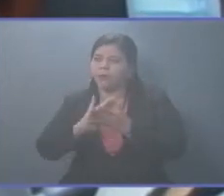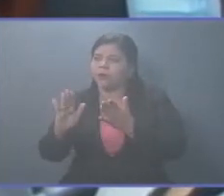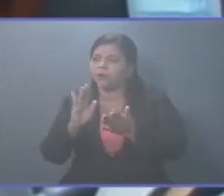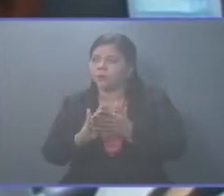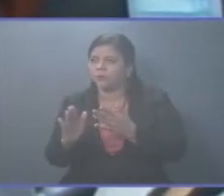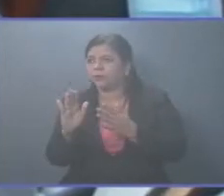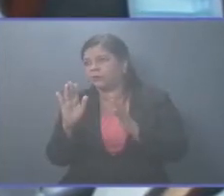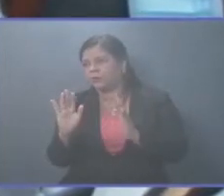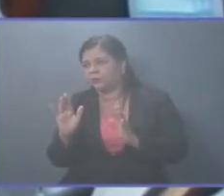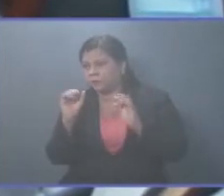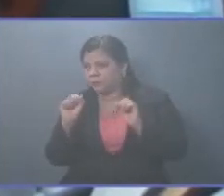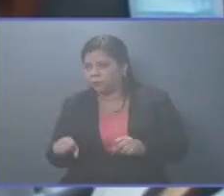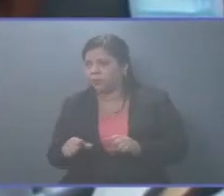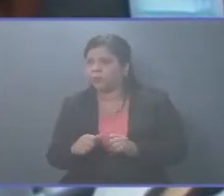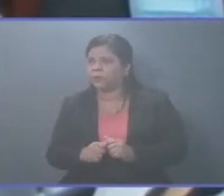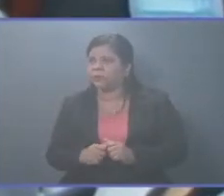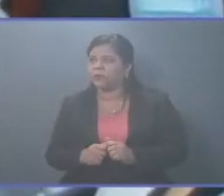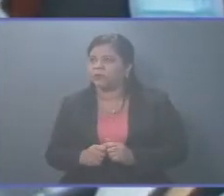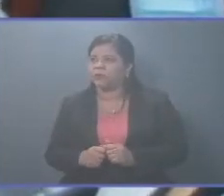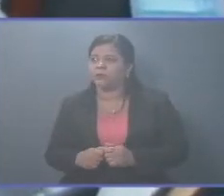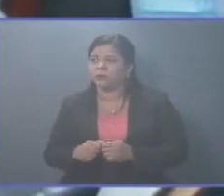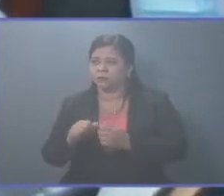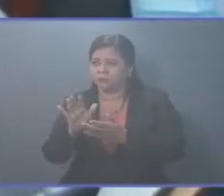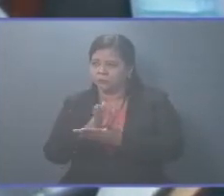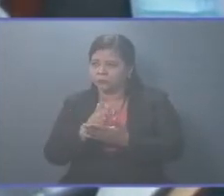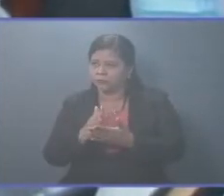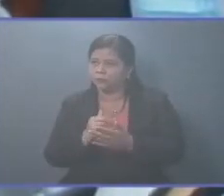puedas distribuir, la que puedas mantener.